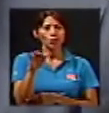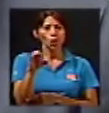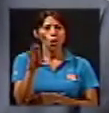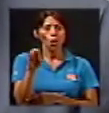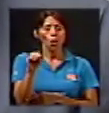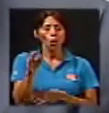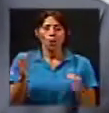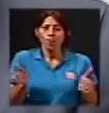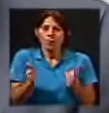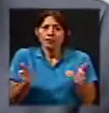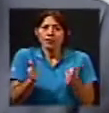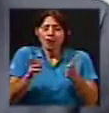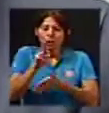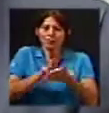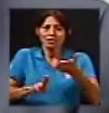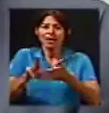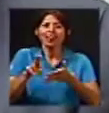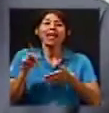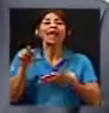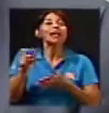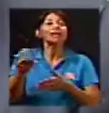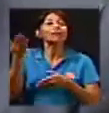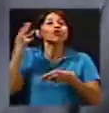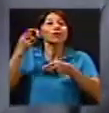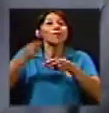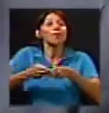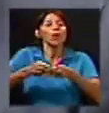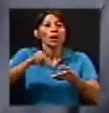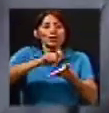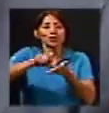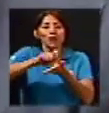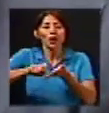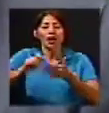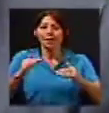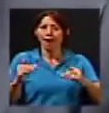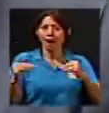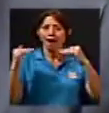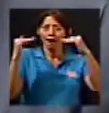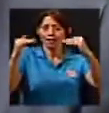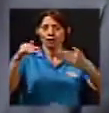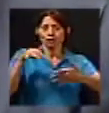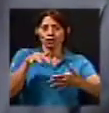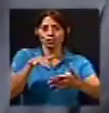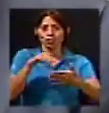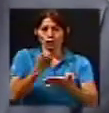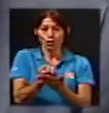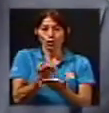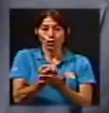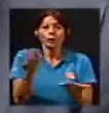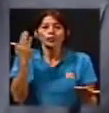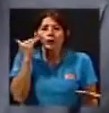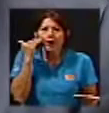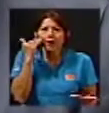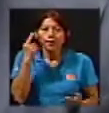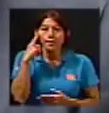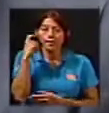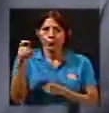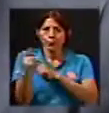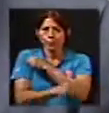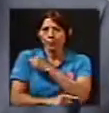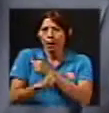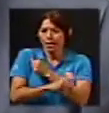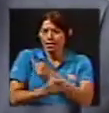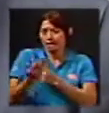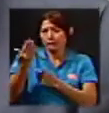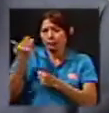momento la Escuela de Altos Estudios Económicos, precisamente porque El país estaba desarrollando en lo que era todas